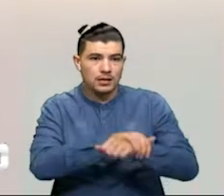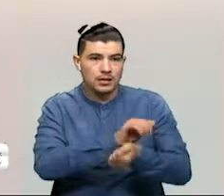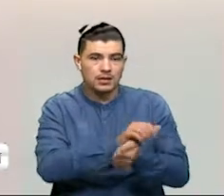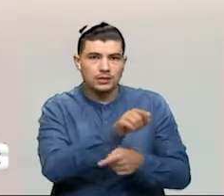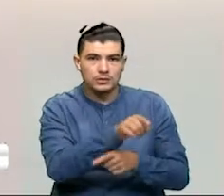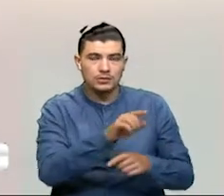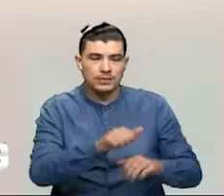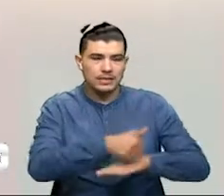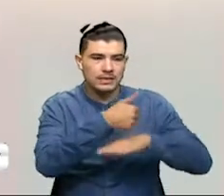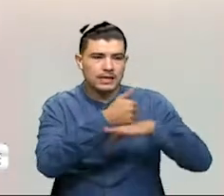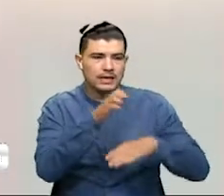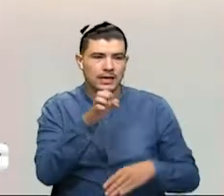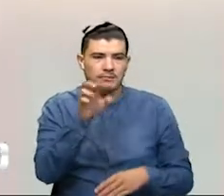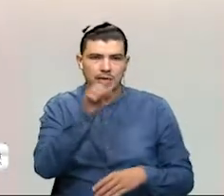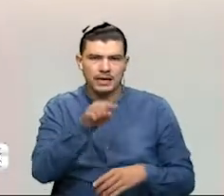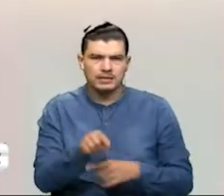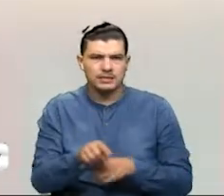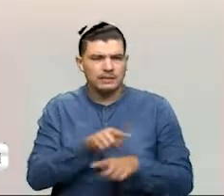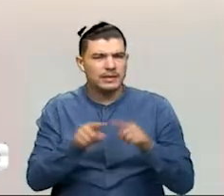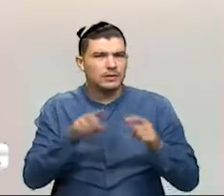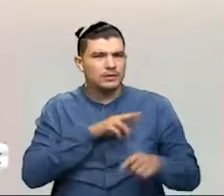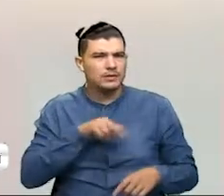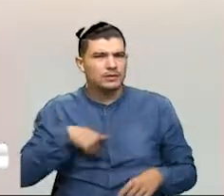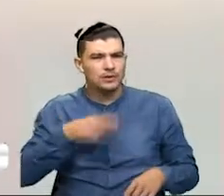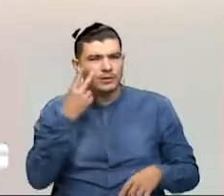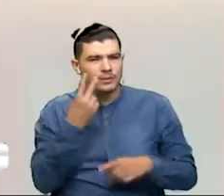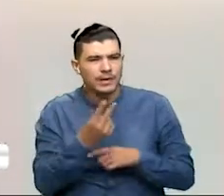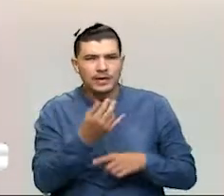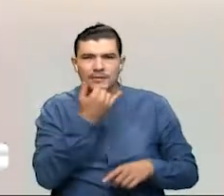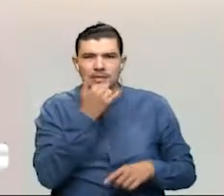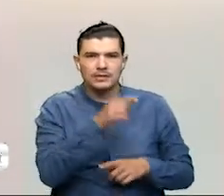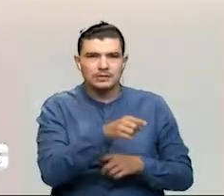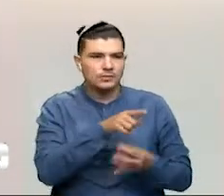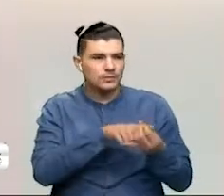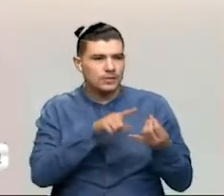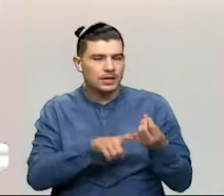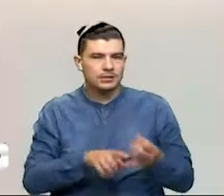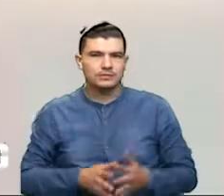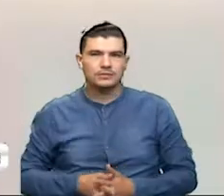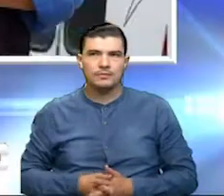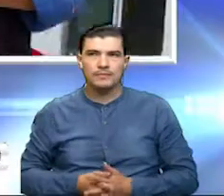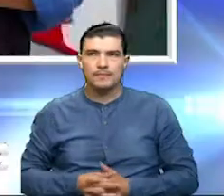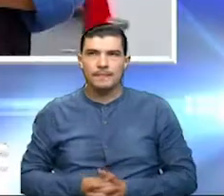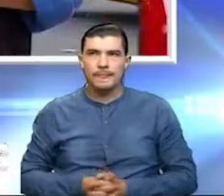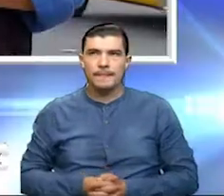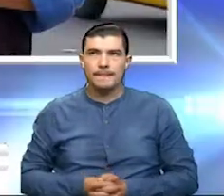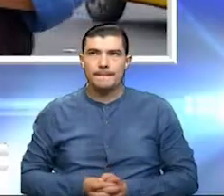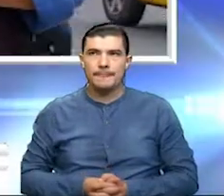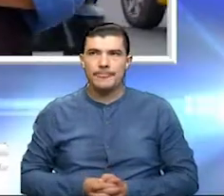esta EPS, pero vamos a ver realmente qué va a pasar con este caso. Jorge Colmenares, adelante.